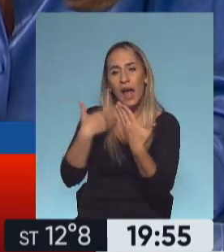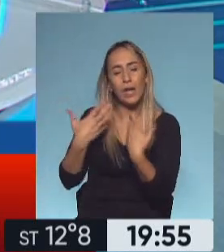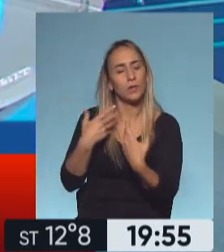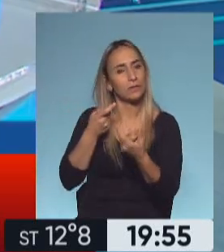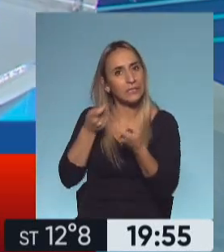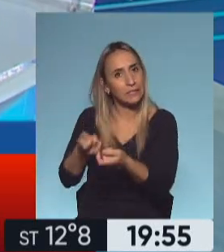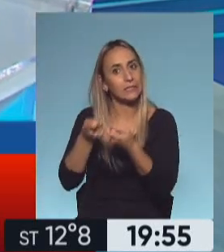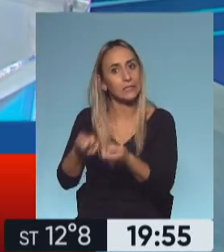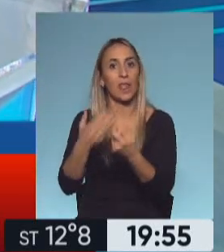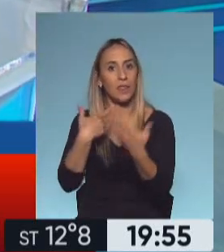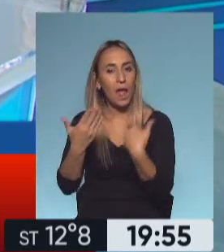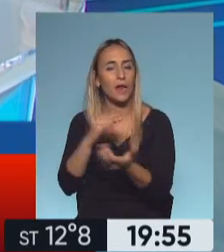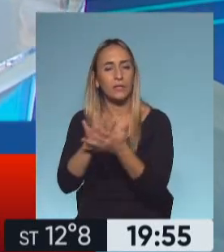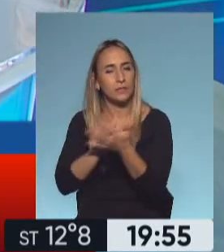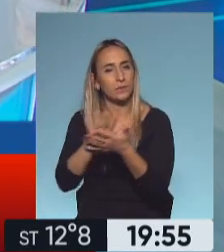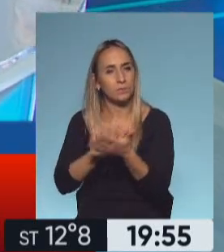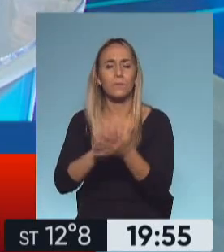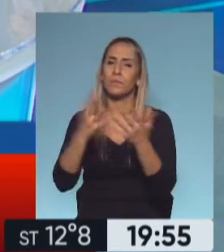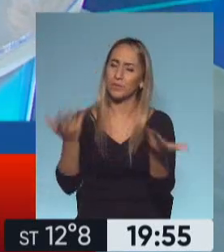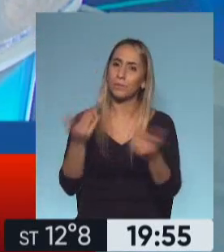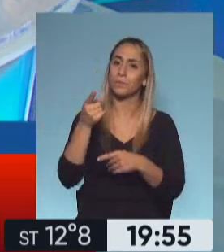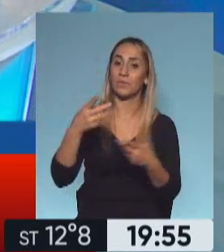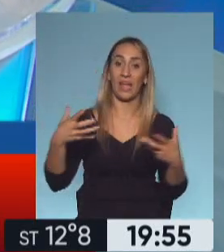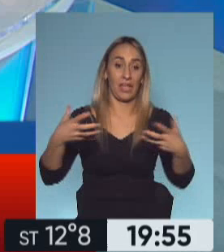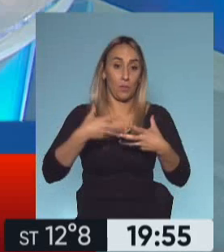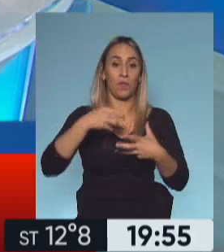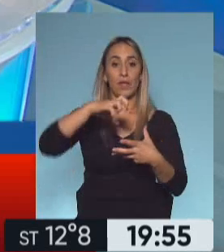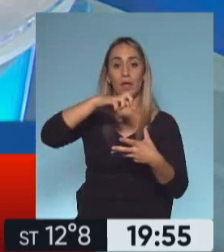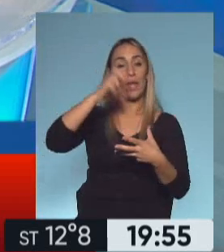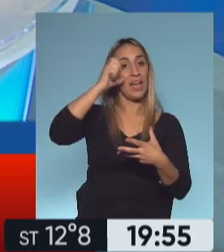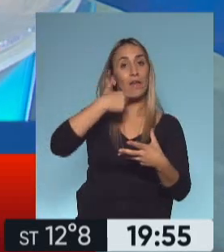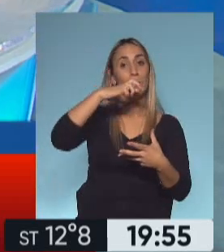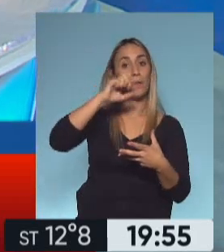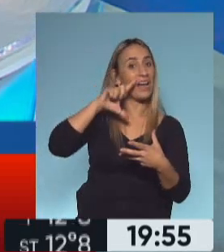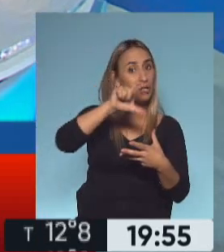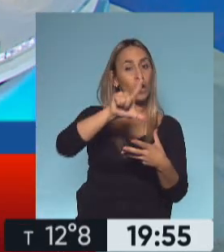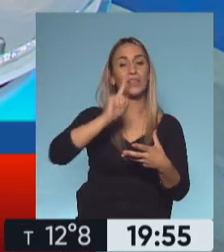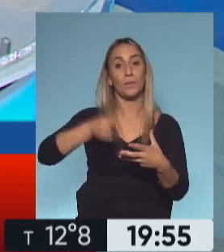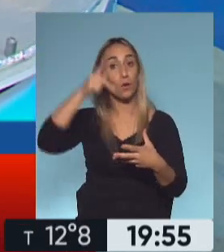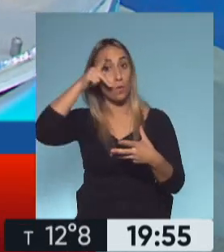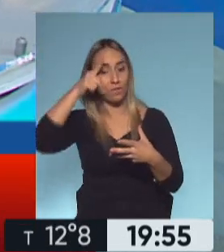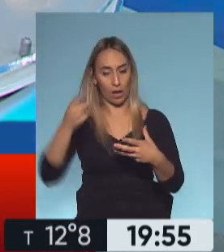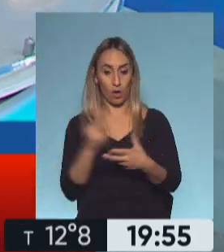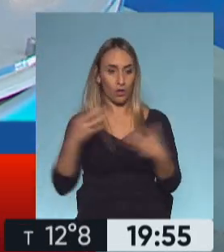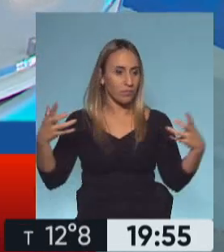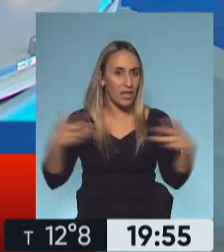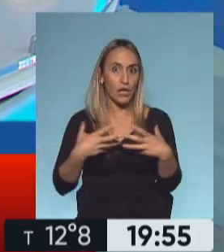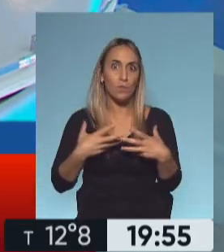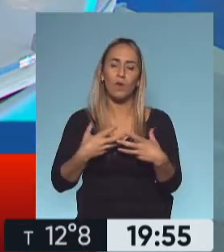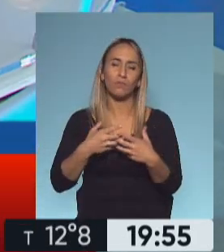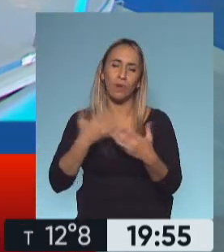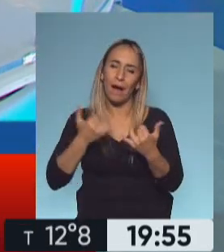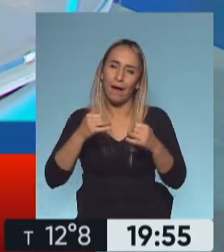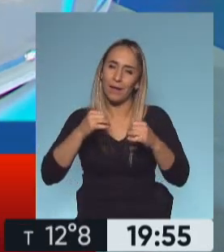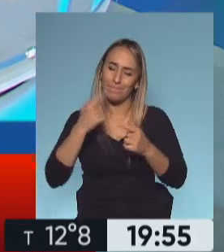¿cuál es el punto? El equipo de Paula Español y Matías Culfa son quienes tienen las misiones y funciones para poder ir llevando a donde tienen que